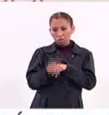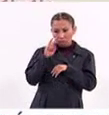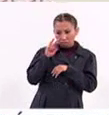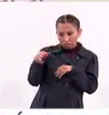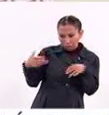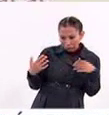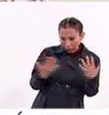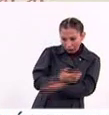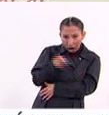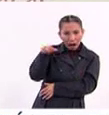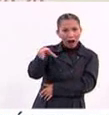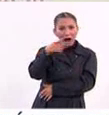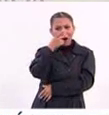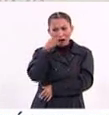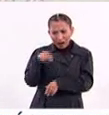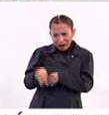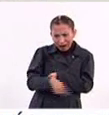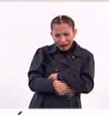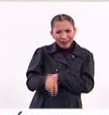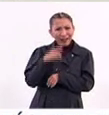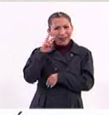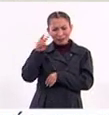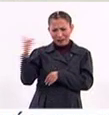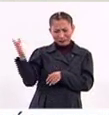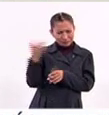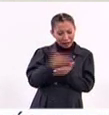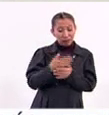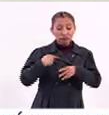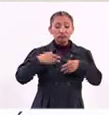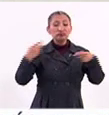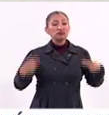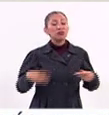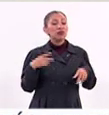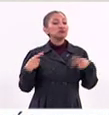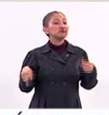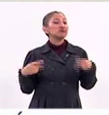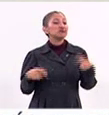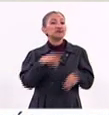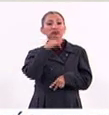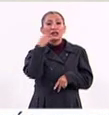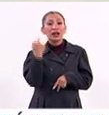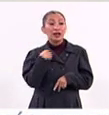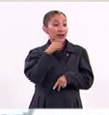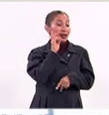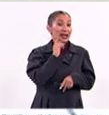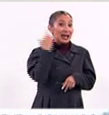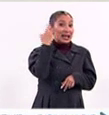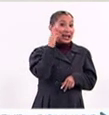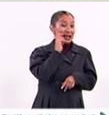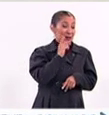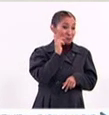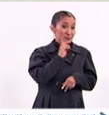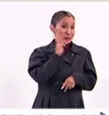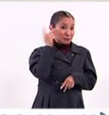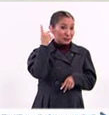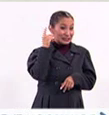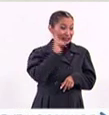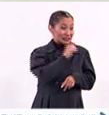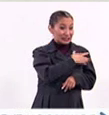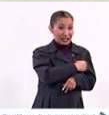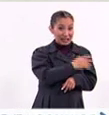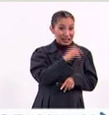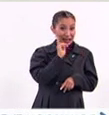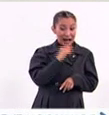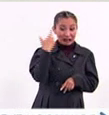¿no? Okay. Y entonces, ¿qué pasa? Llega, pone su mesita de chiles, empieza a vender y se enamora perdidamente de él, la